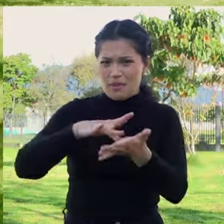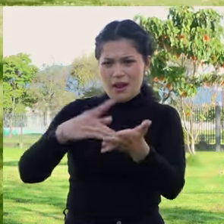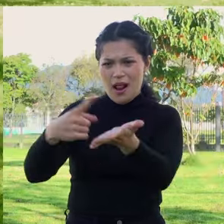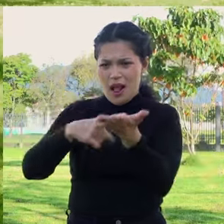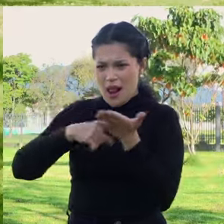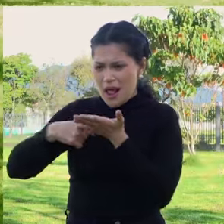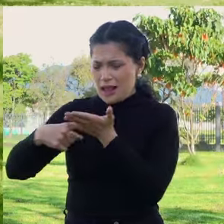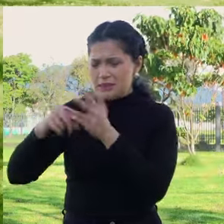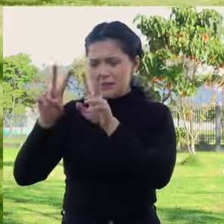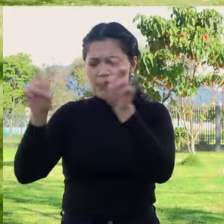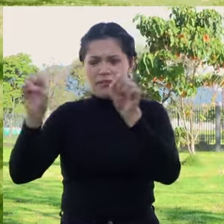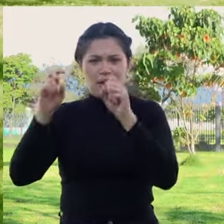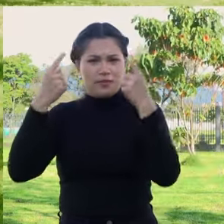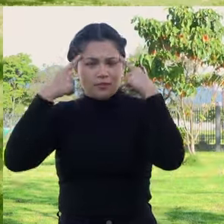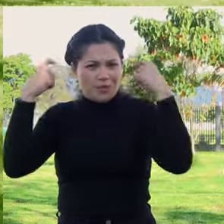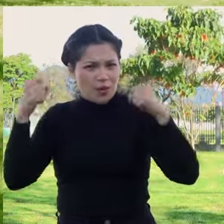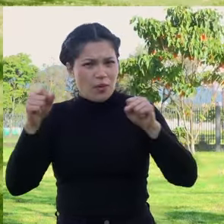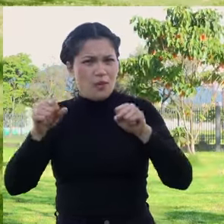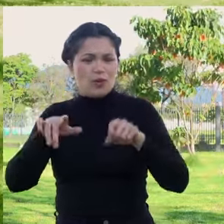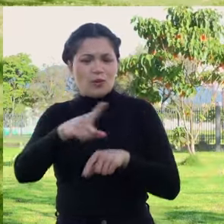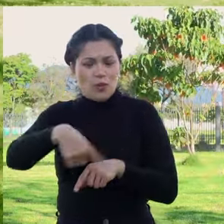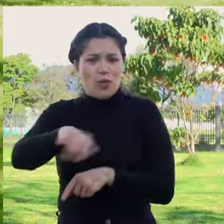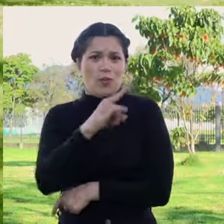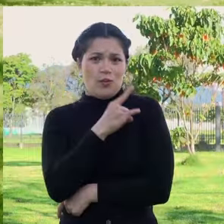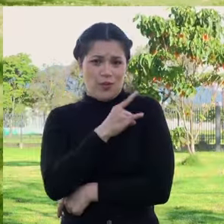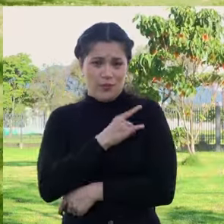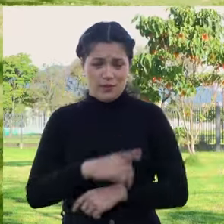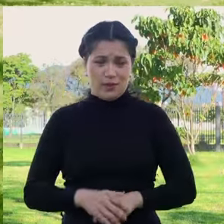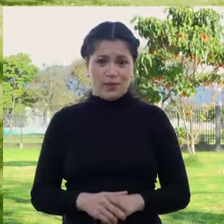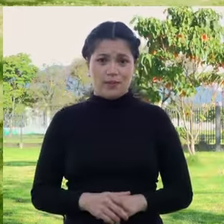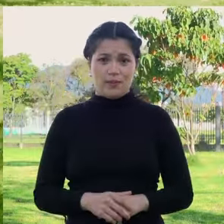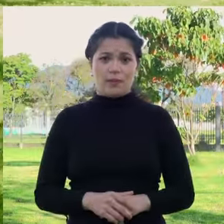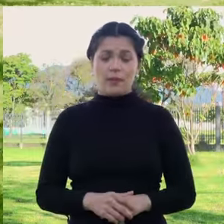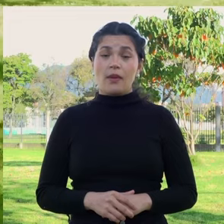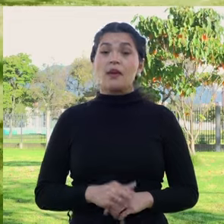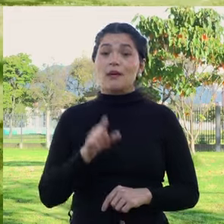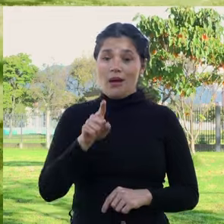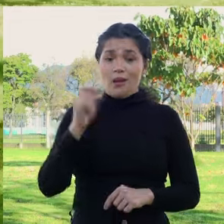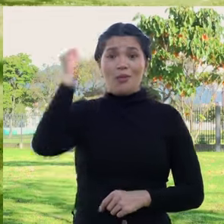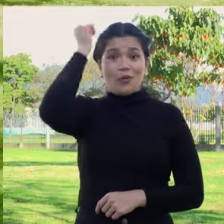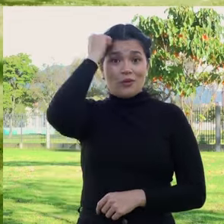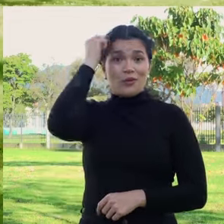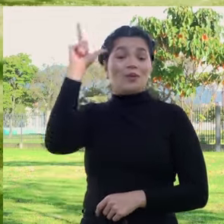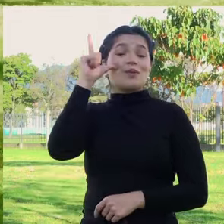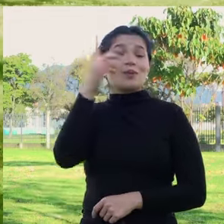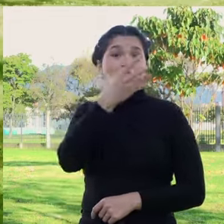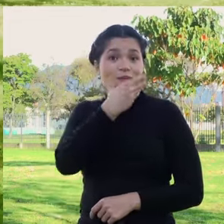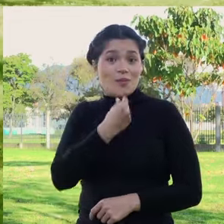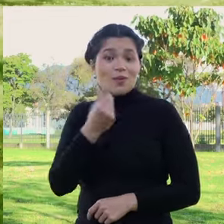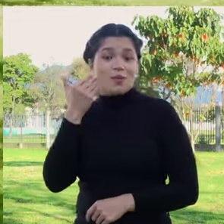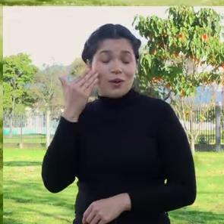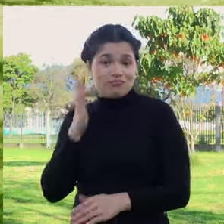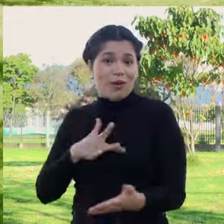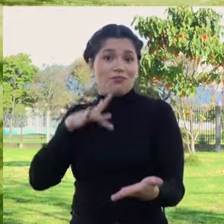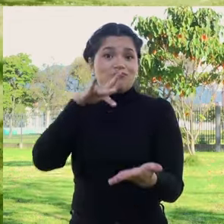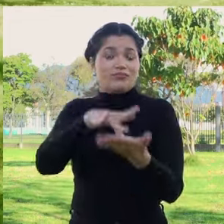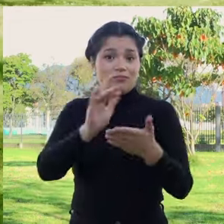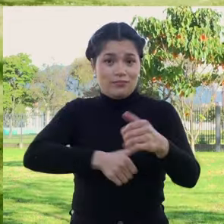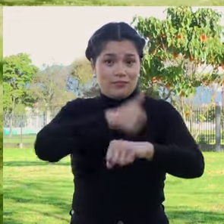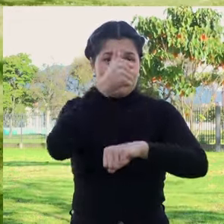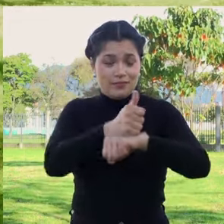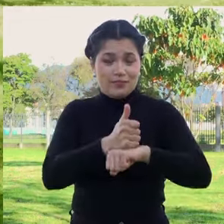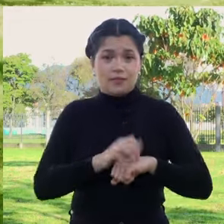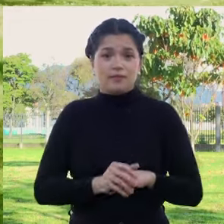asuntos muy acuciantes para el conjunto de la comunidad universitaria. De ahí que el profesor Leopoldo Múnera, cuando toma posesión como